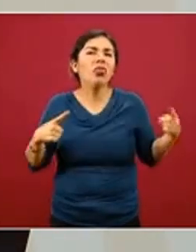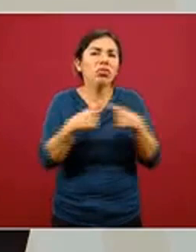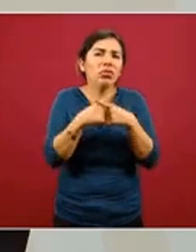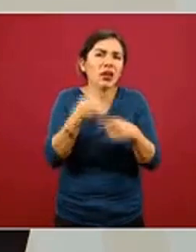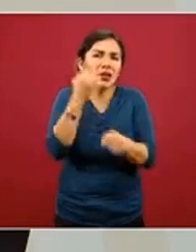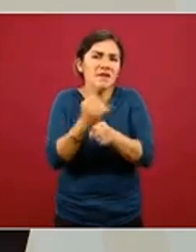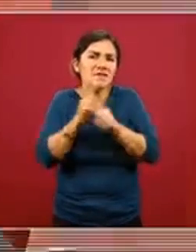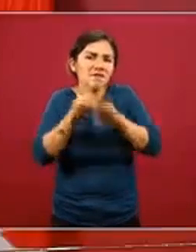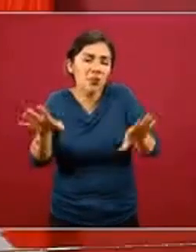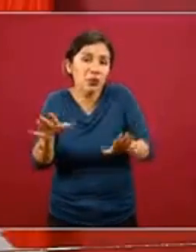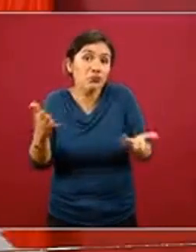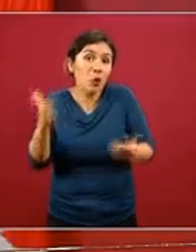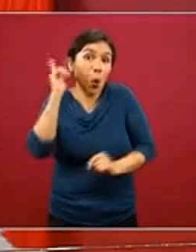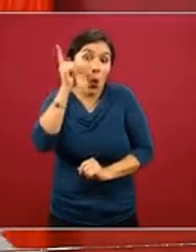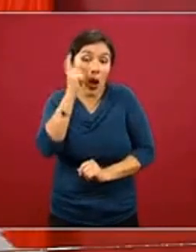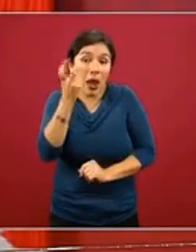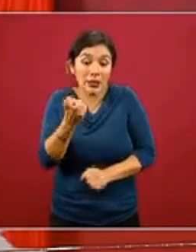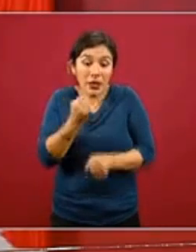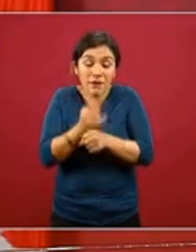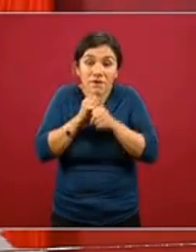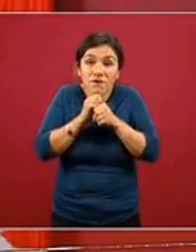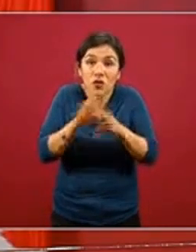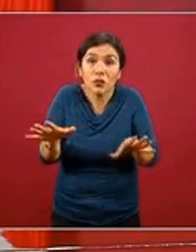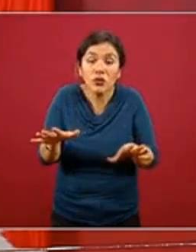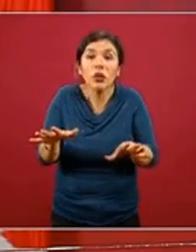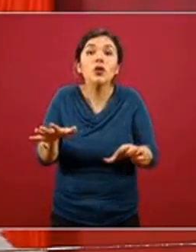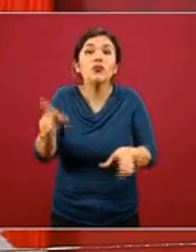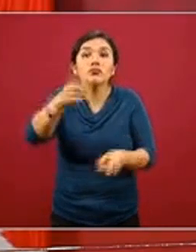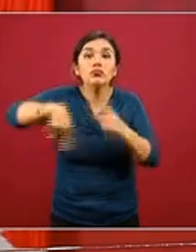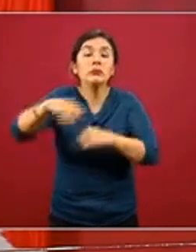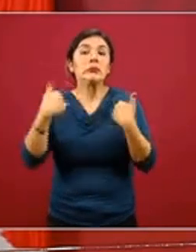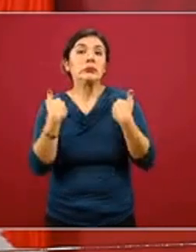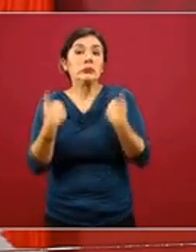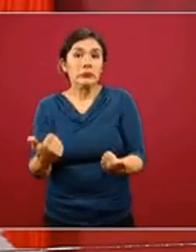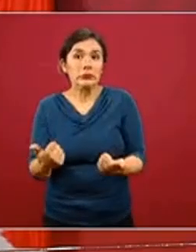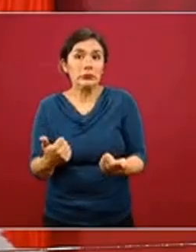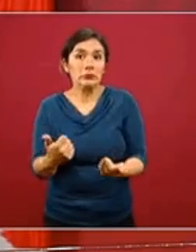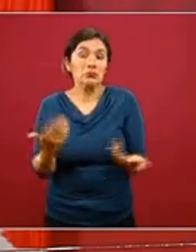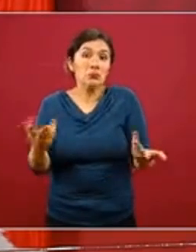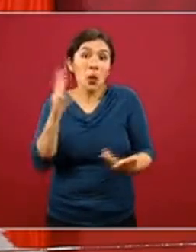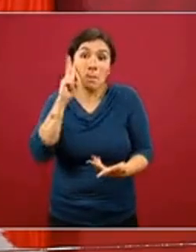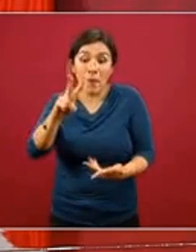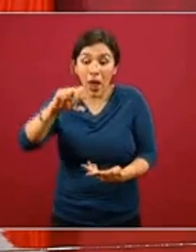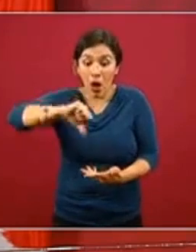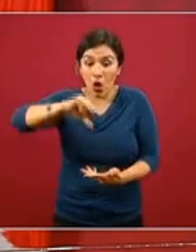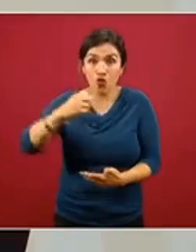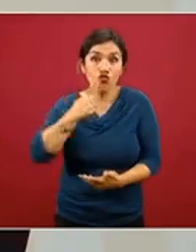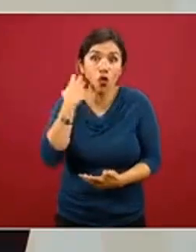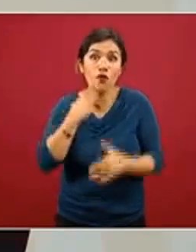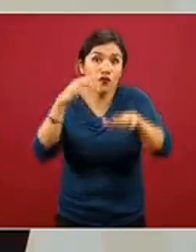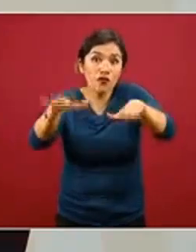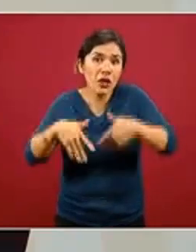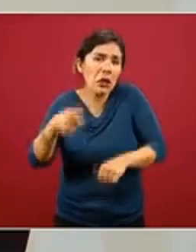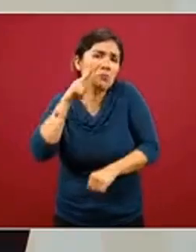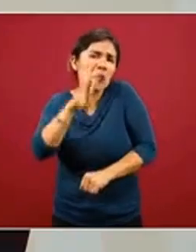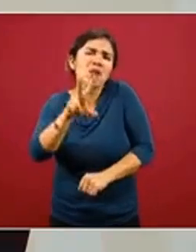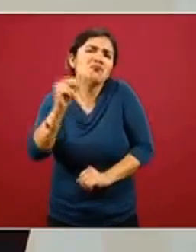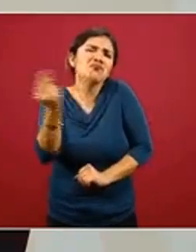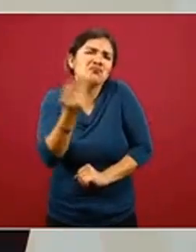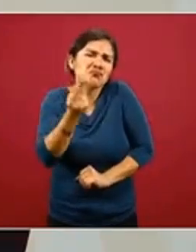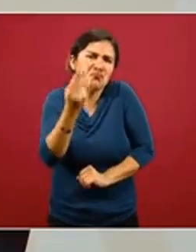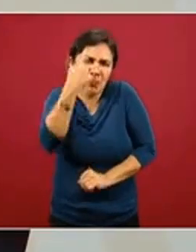información. Esperamos que esta información les llegue, quizá no vean la conferencia de prensa diaria